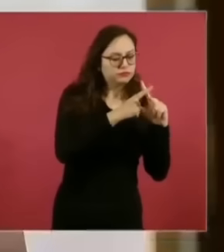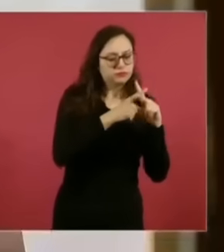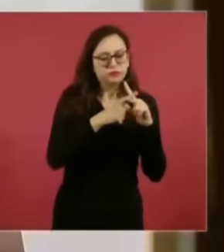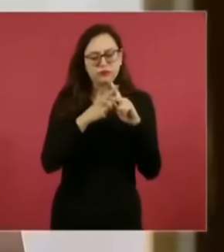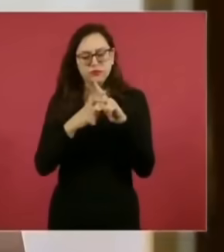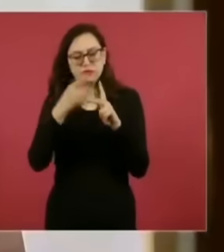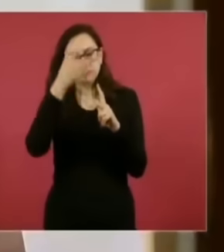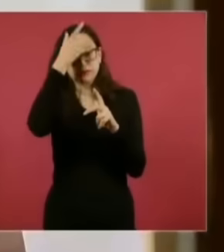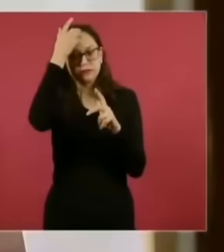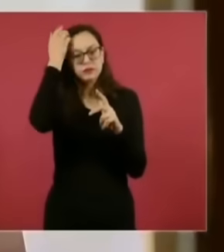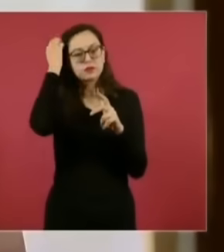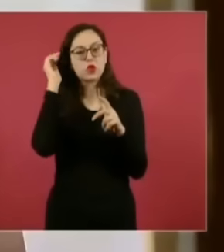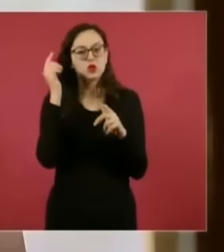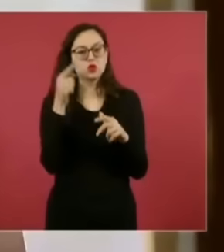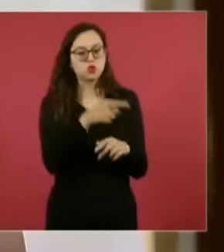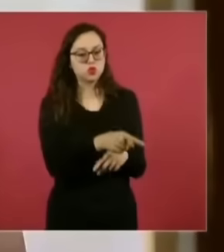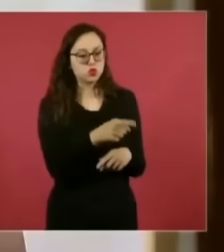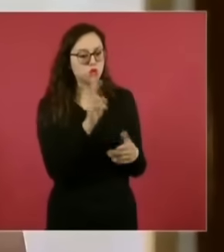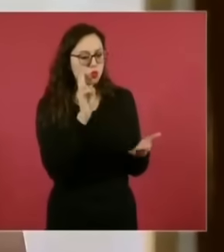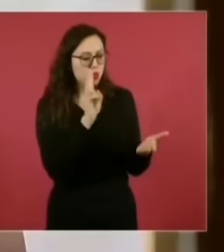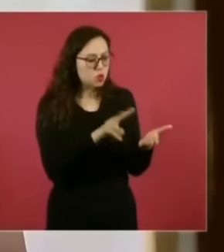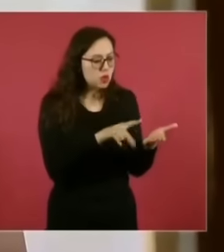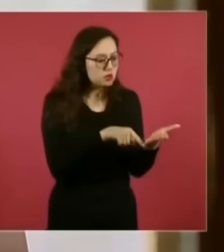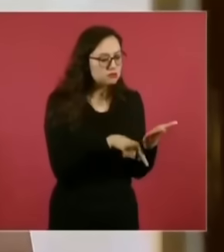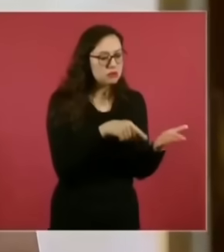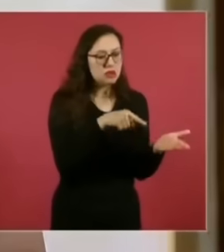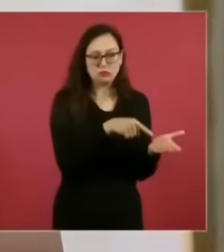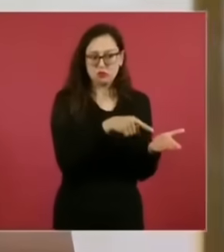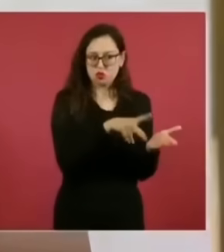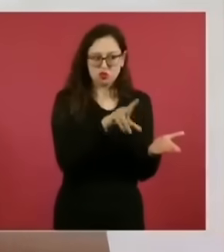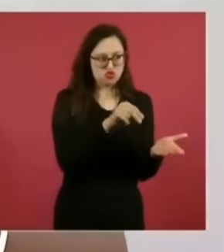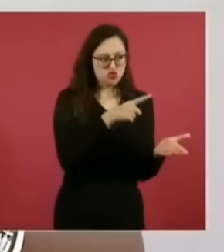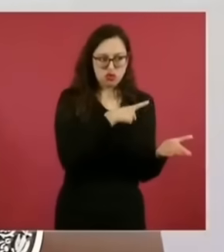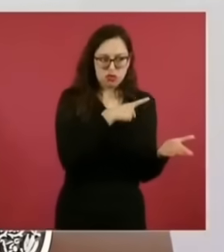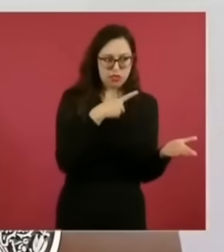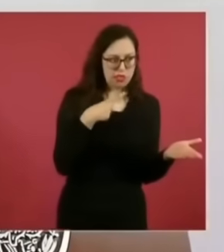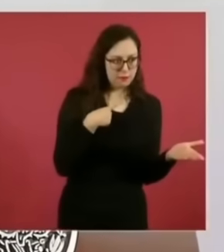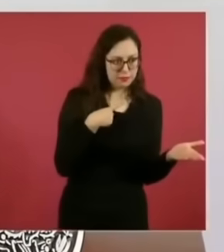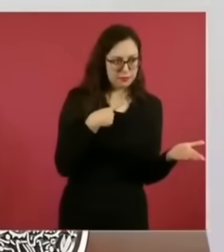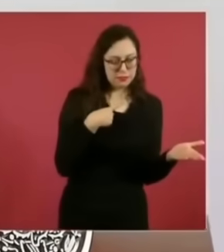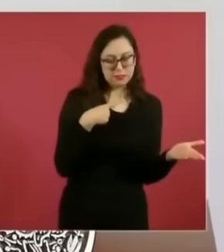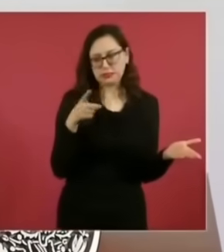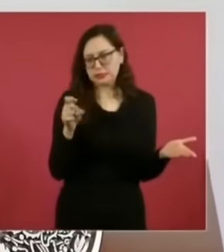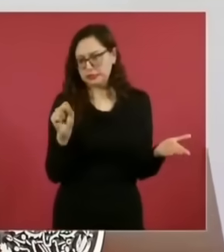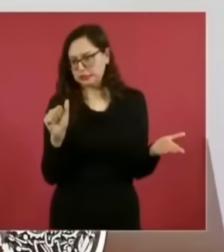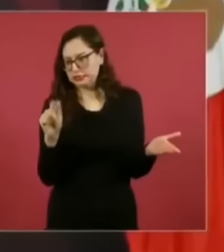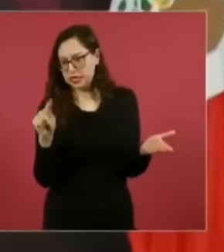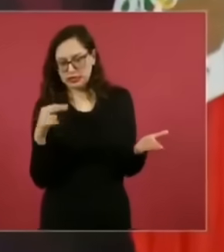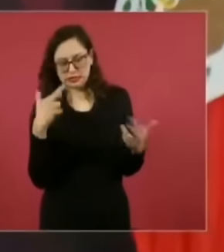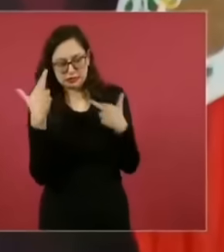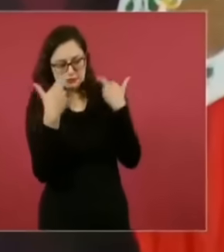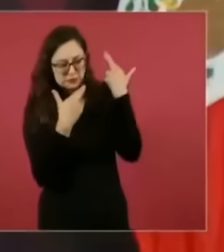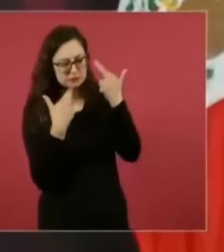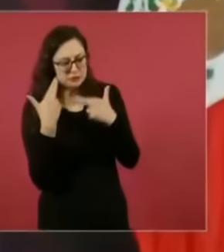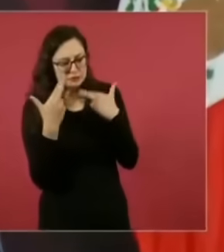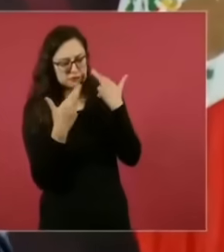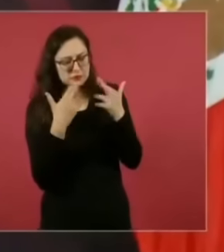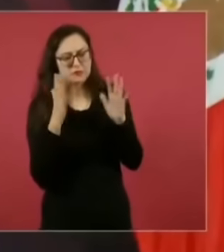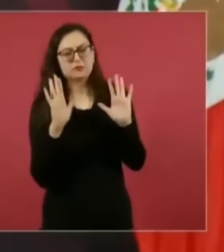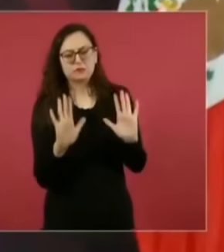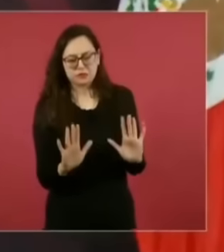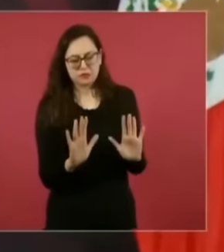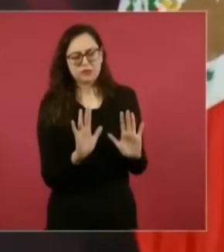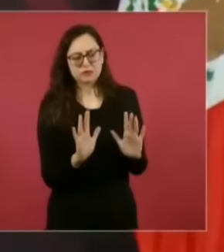según tu criterio y así lo considere el SAT, es